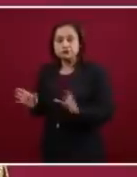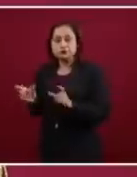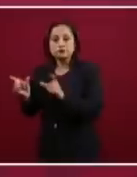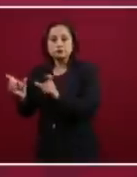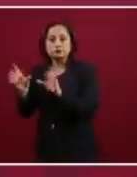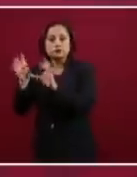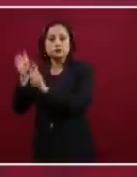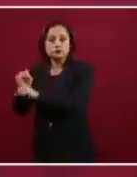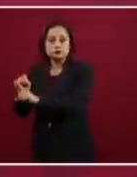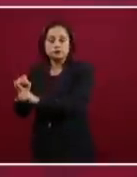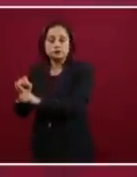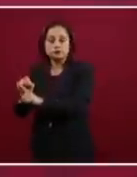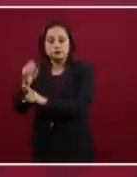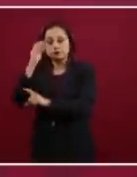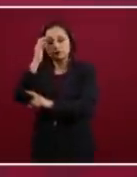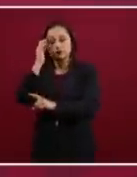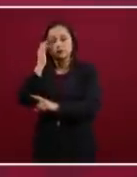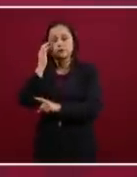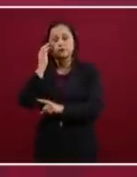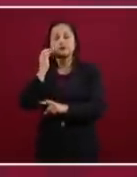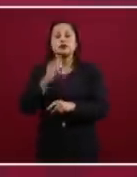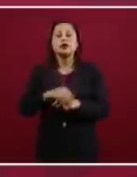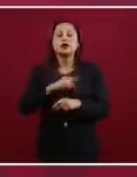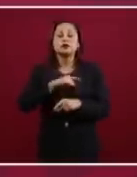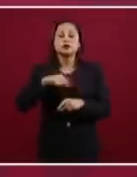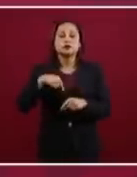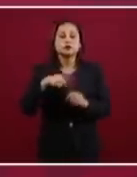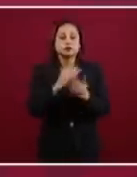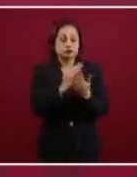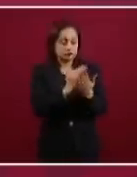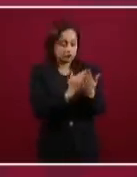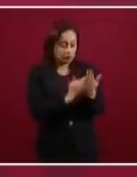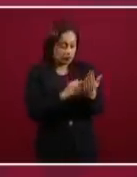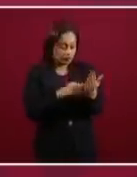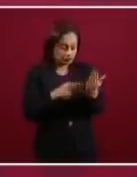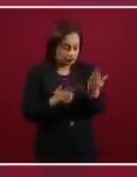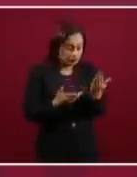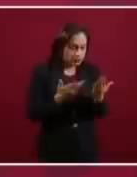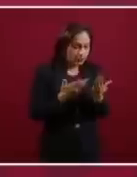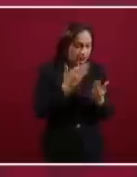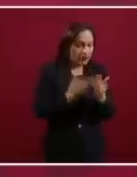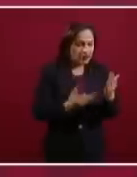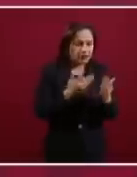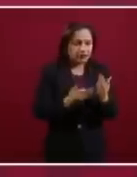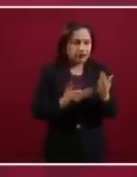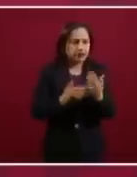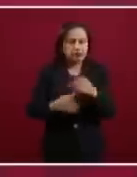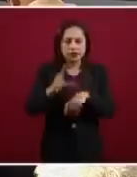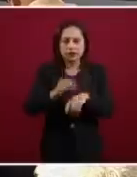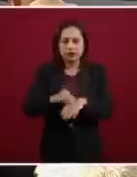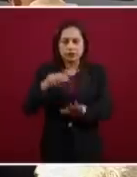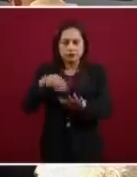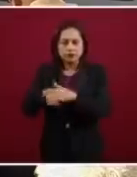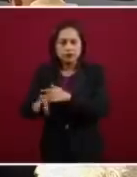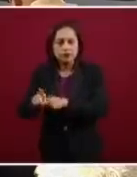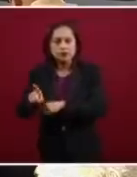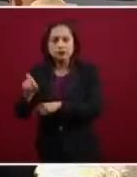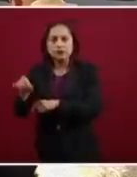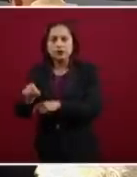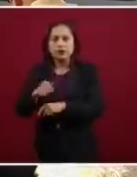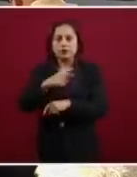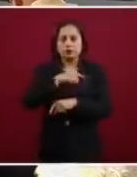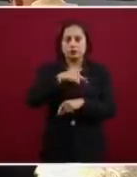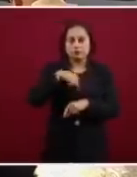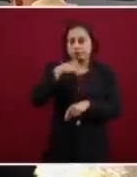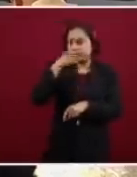complemento para el proceso legal pues no decidimos retirar al personal retirar